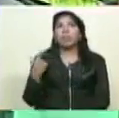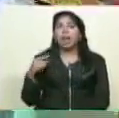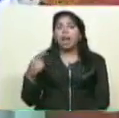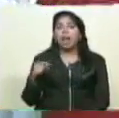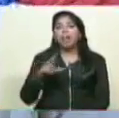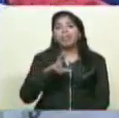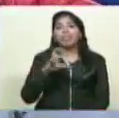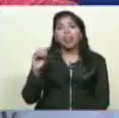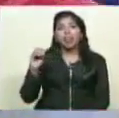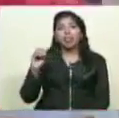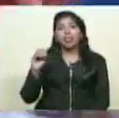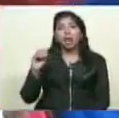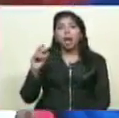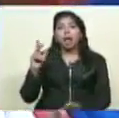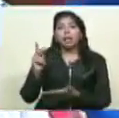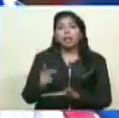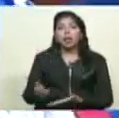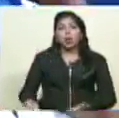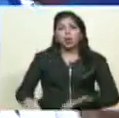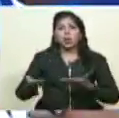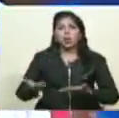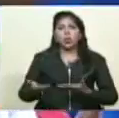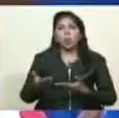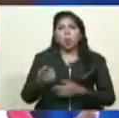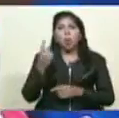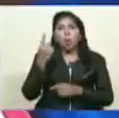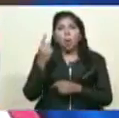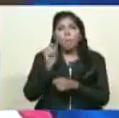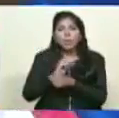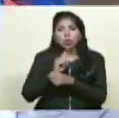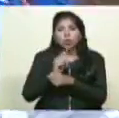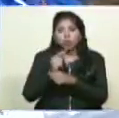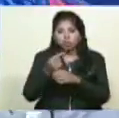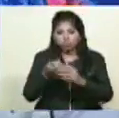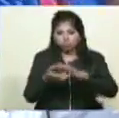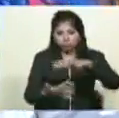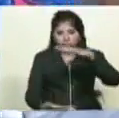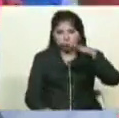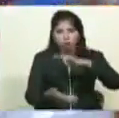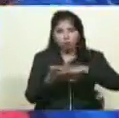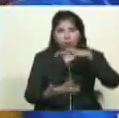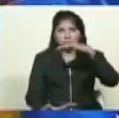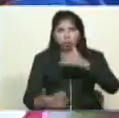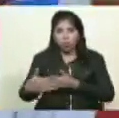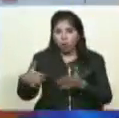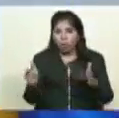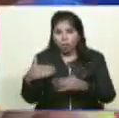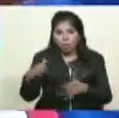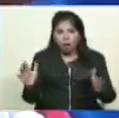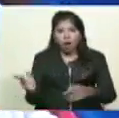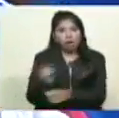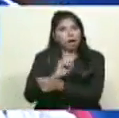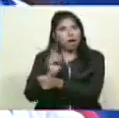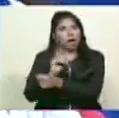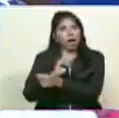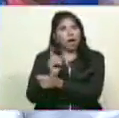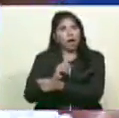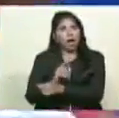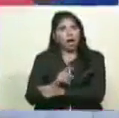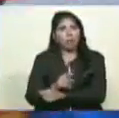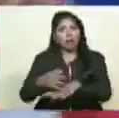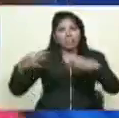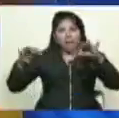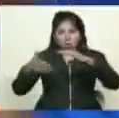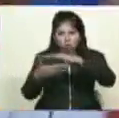kilos de azúcar por minuto, fíjese usted, y tenemos una empaquetadora de saco,